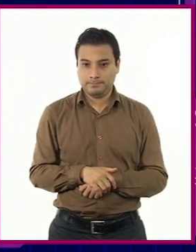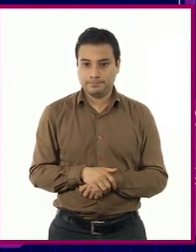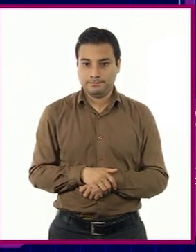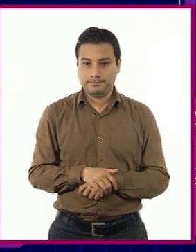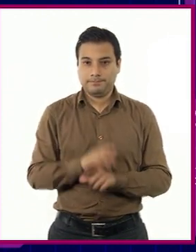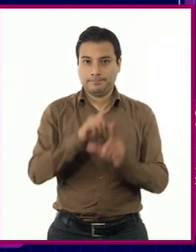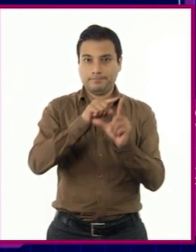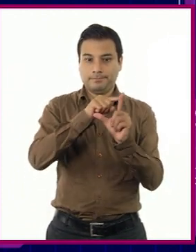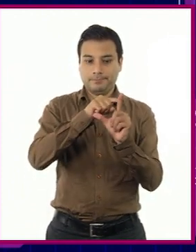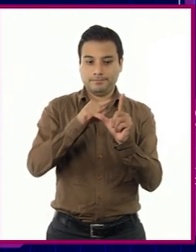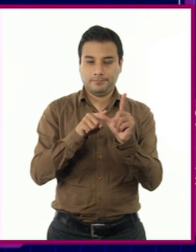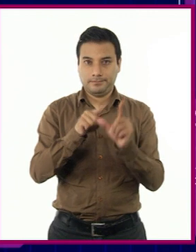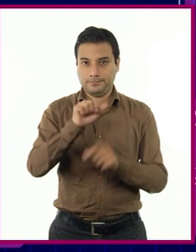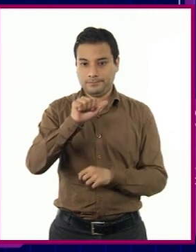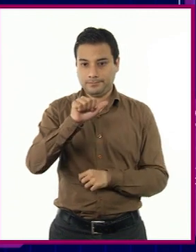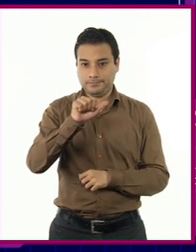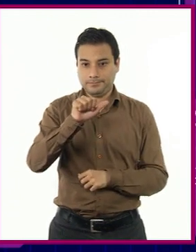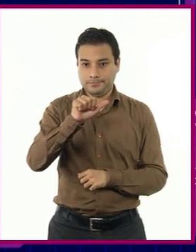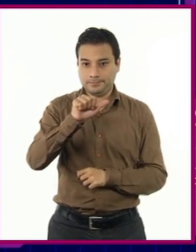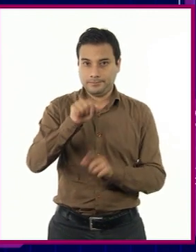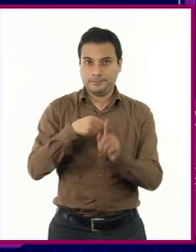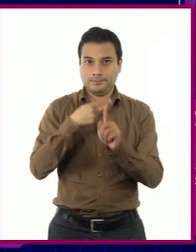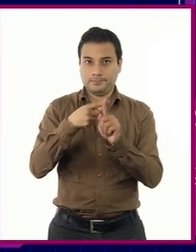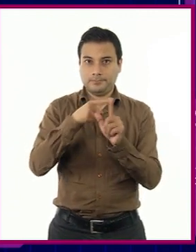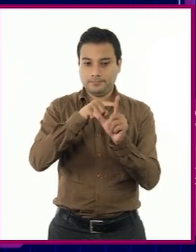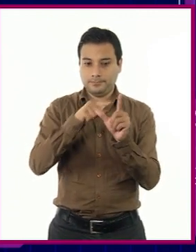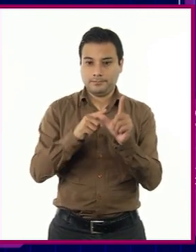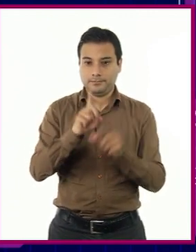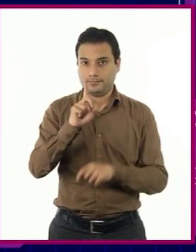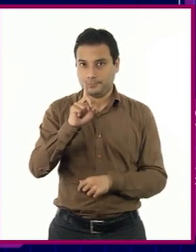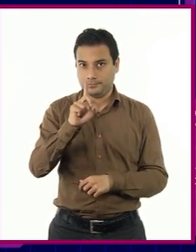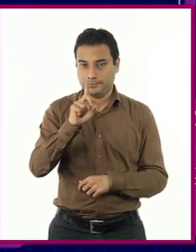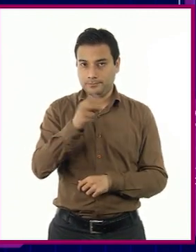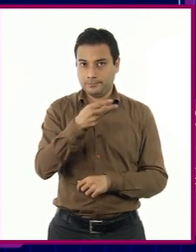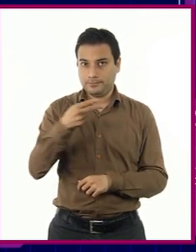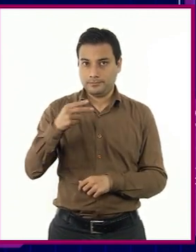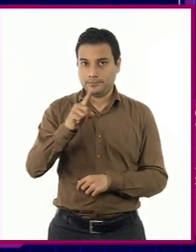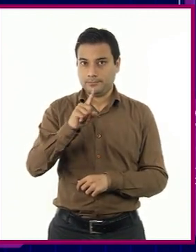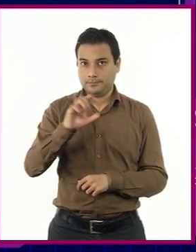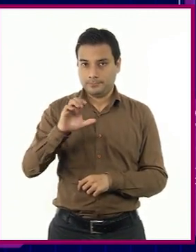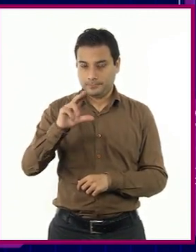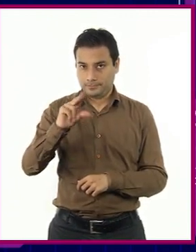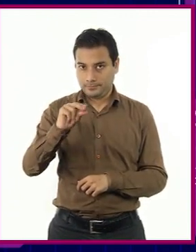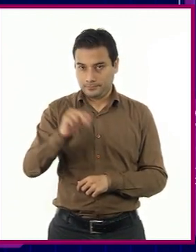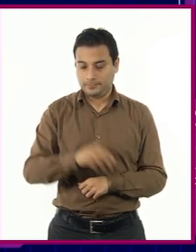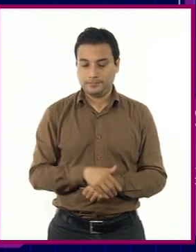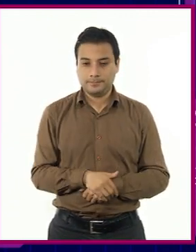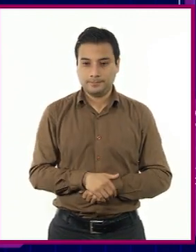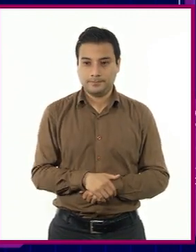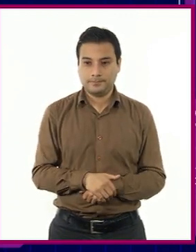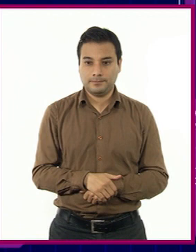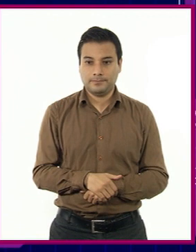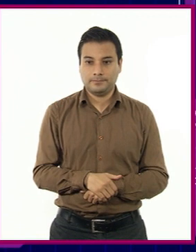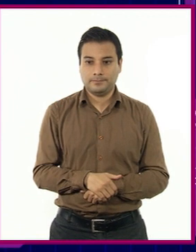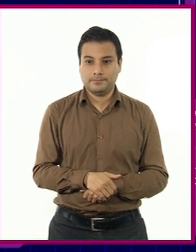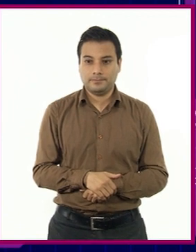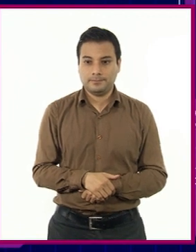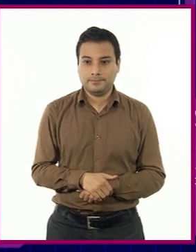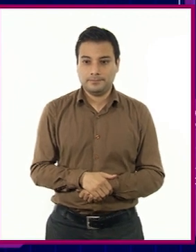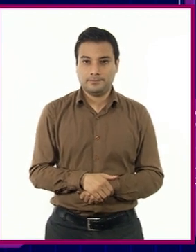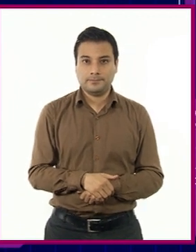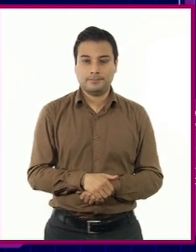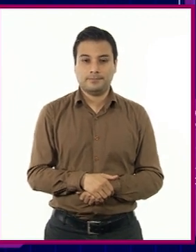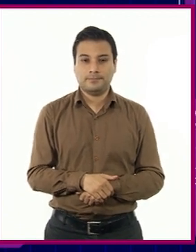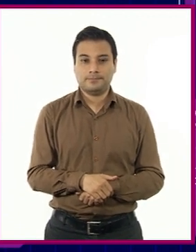podemos decir que el ángulo A más el ángulo D es igual a 180 grados. Por